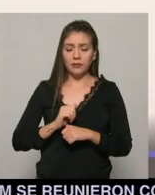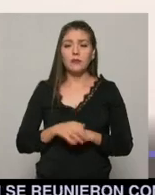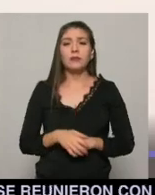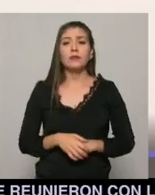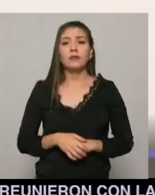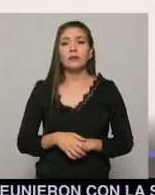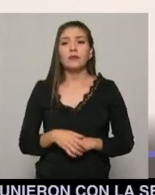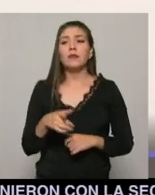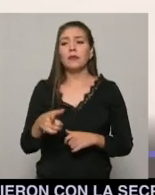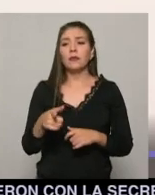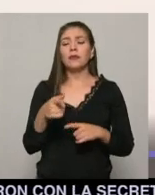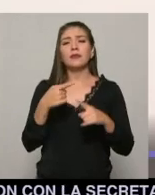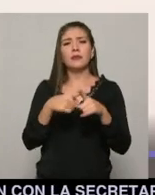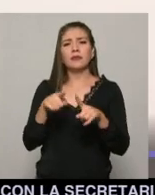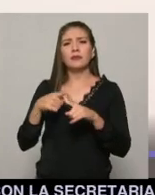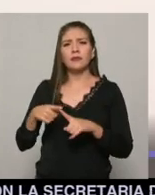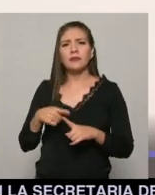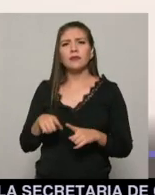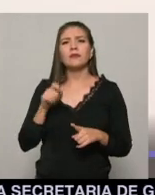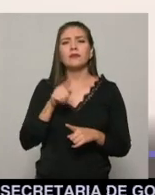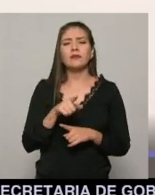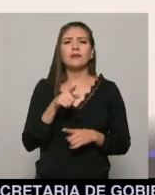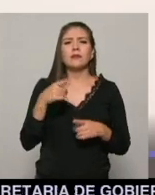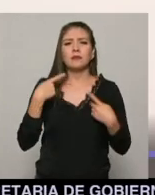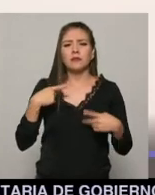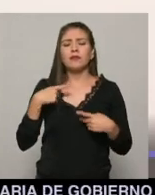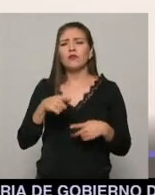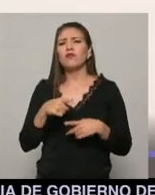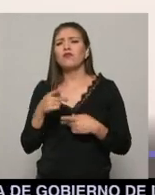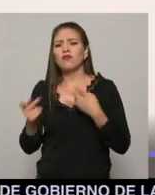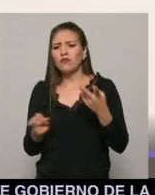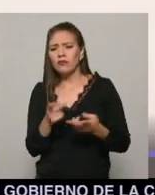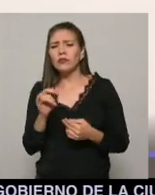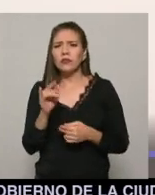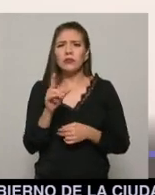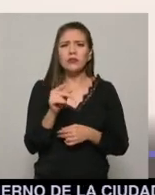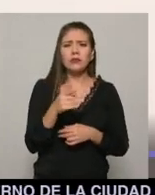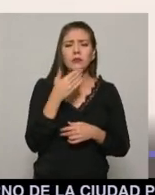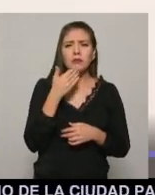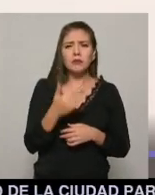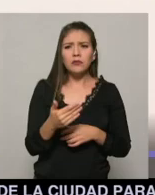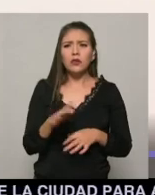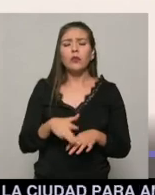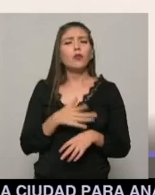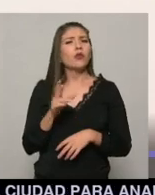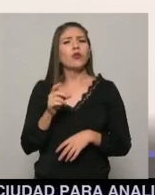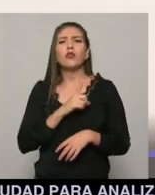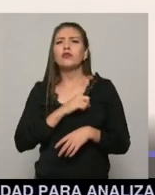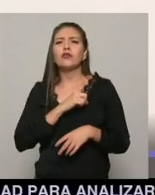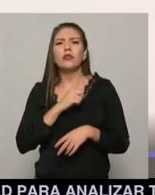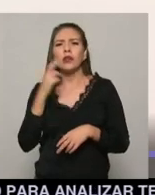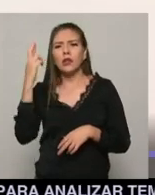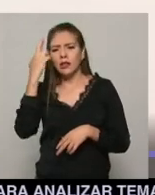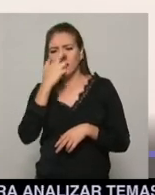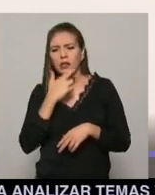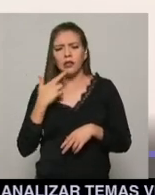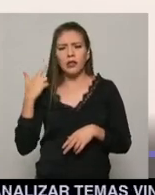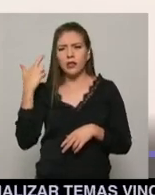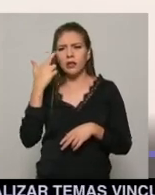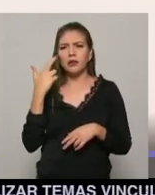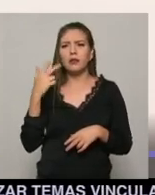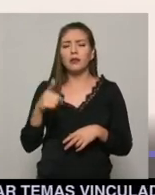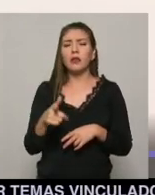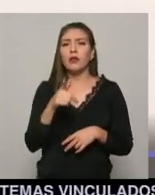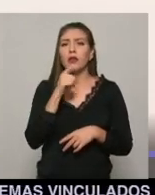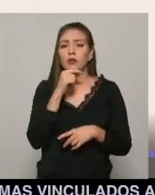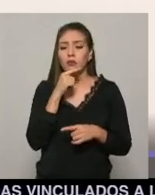diferentes momentos por diferentes instancias en materia de derechos humanos, porque no solo se trata de una revisión entre pares, es decir, son los mismos